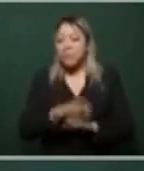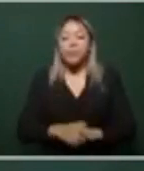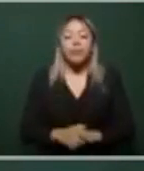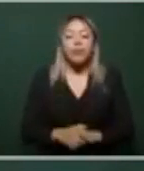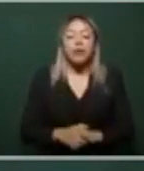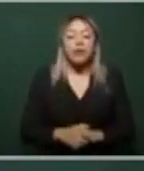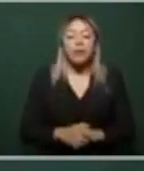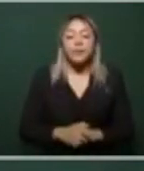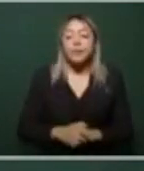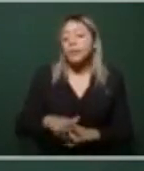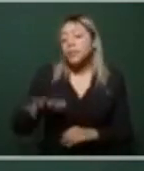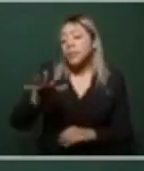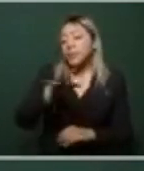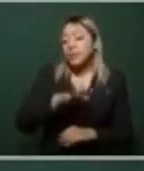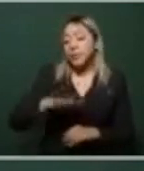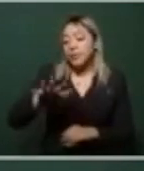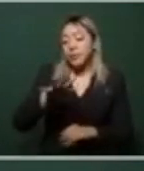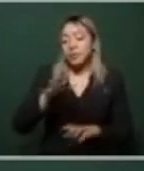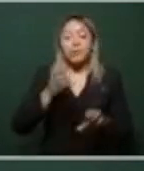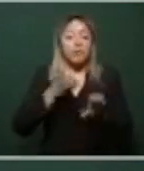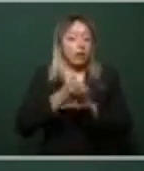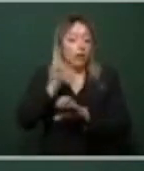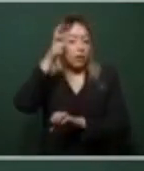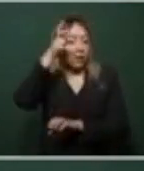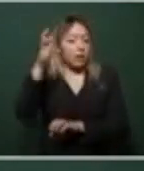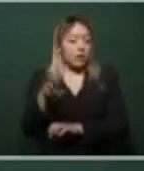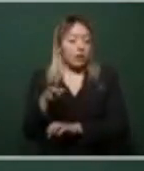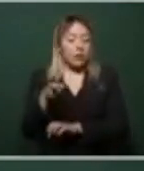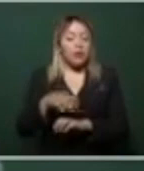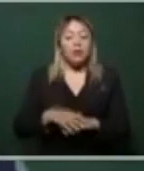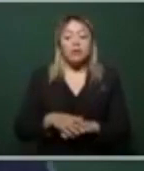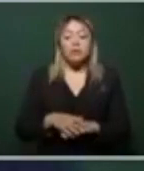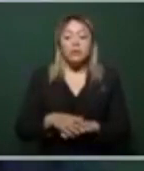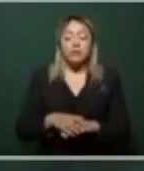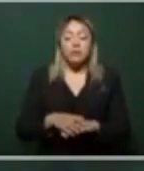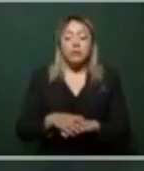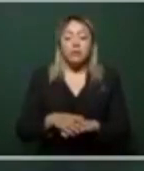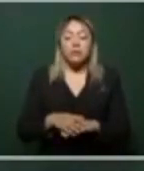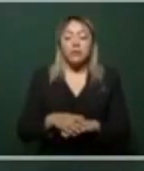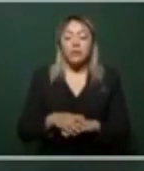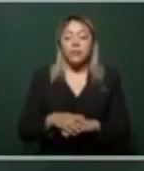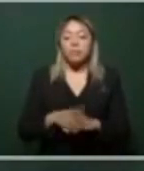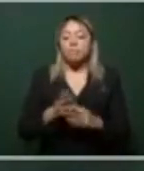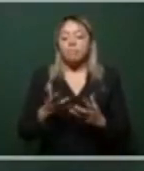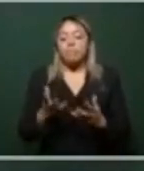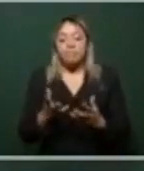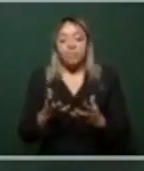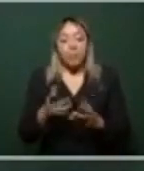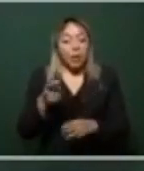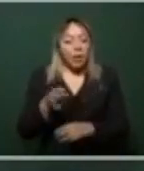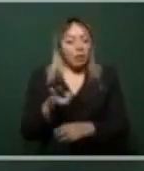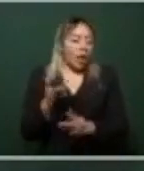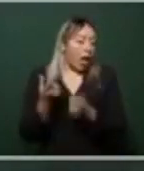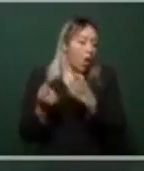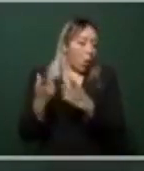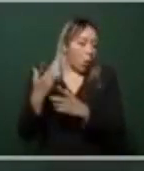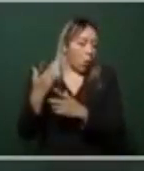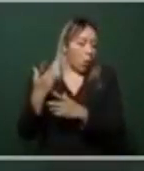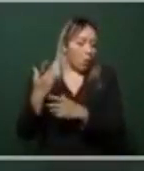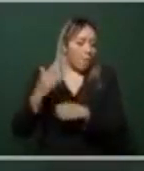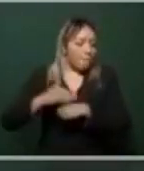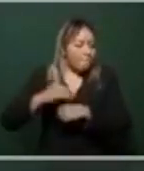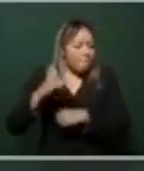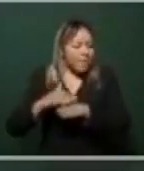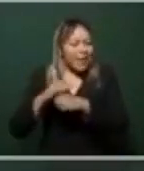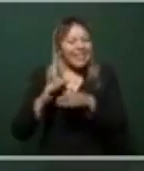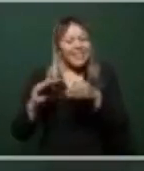Aquí en Hidalgo el primer delito o lo que